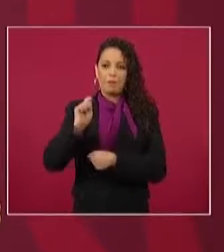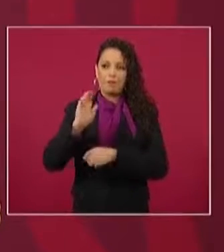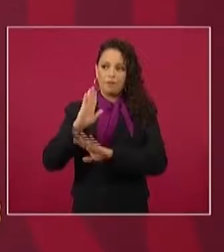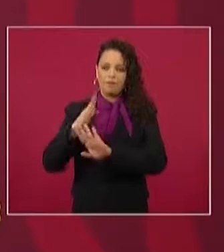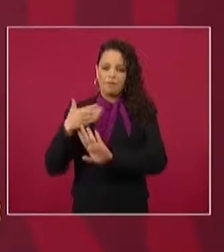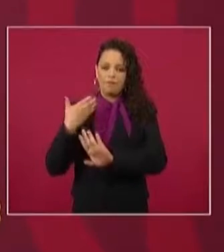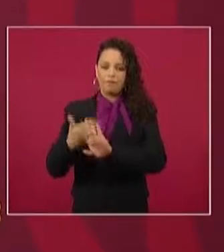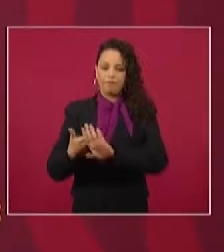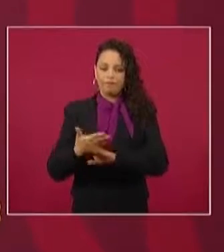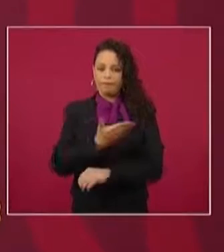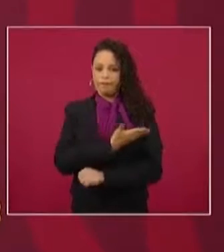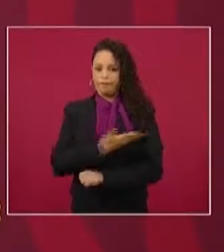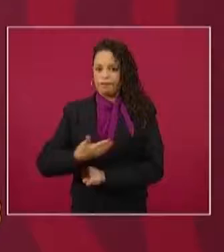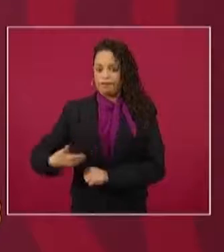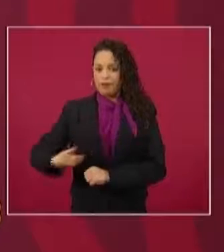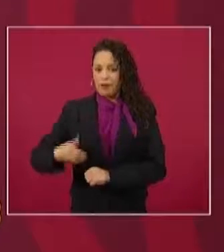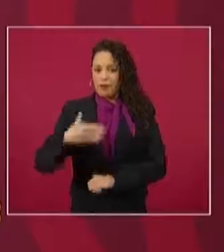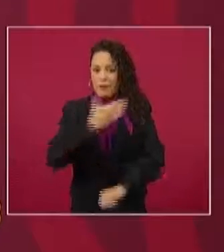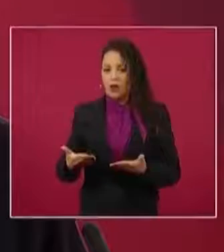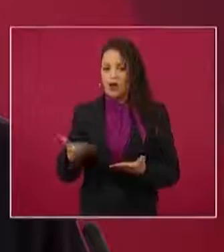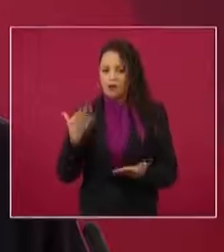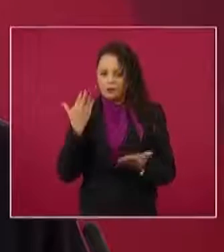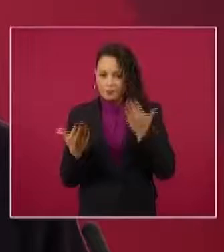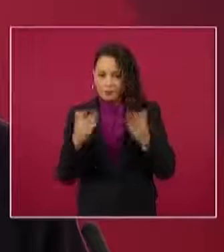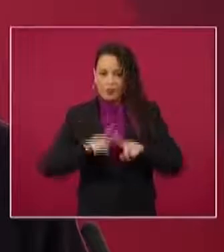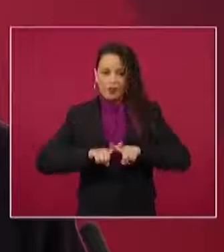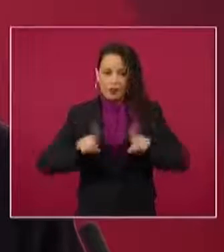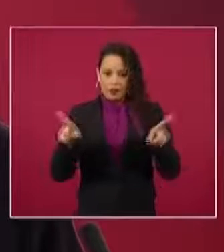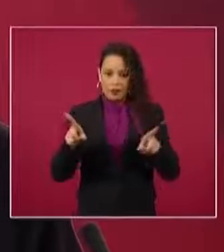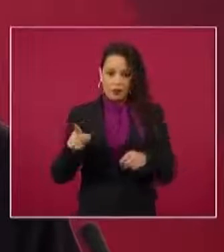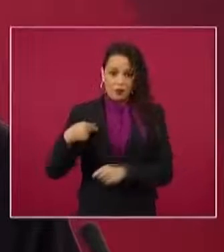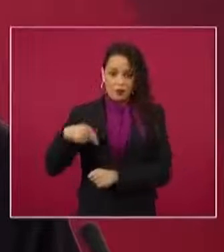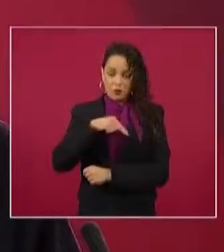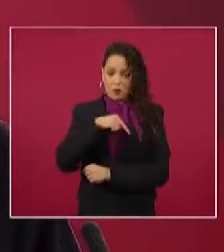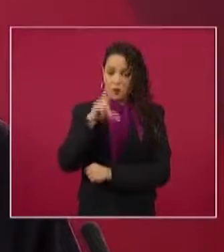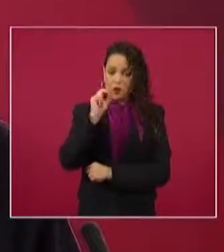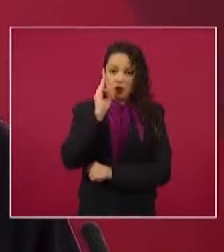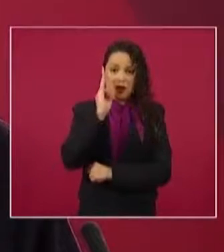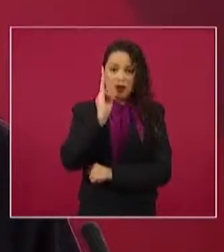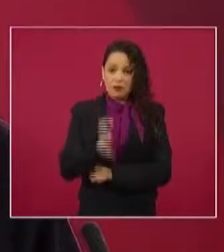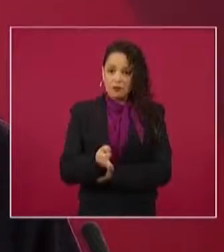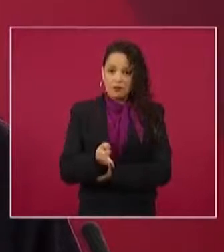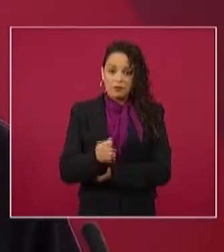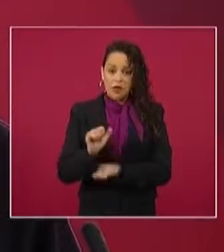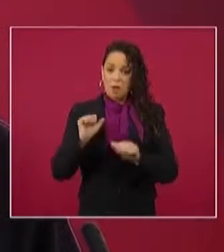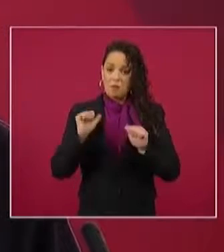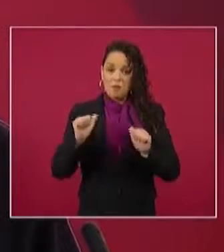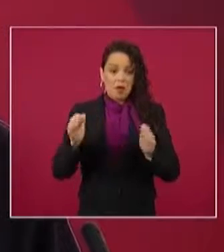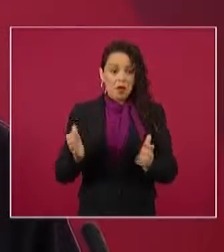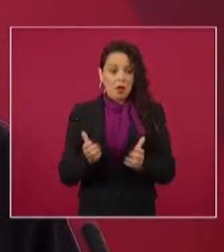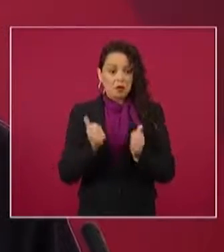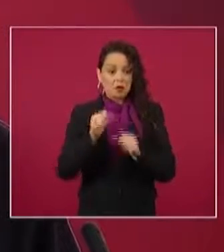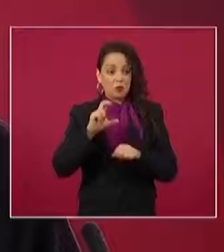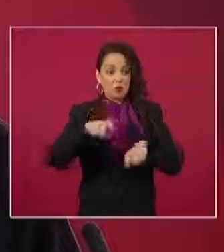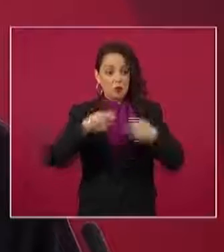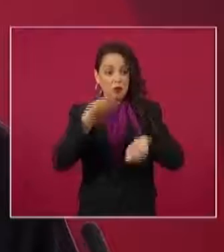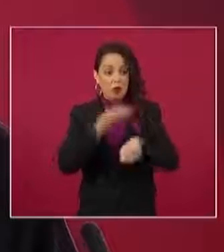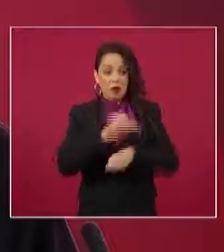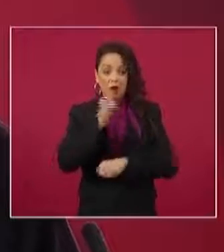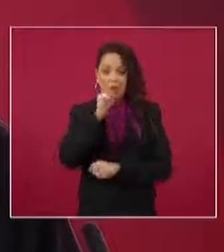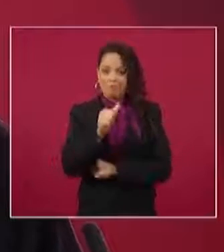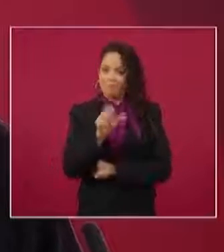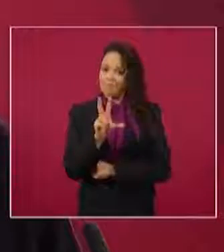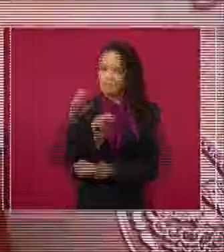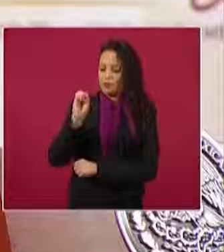ocasionan daños ambientales en el país. Reiteró que su deber es defender los proyectos de su gobierno, ya que la mayoría de los